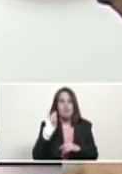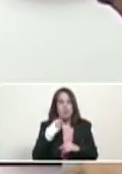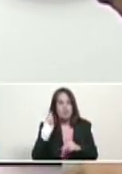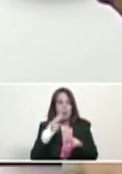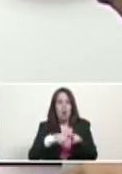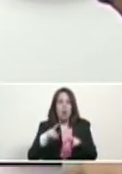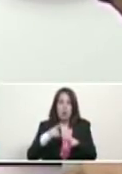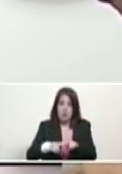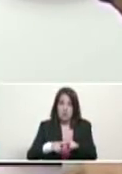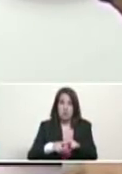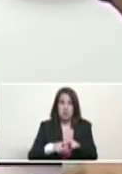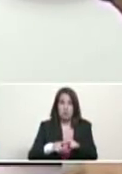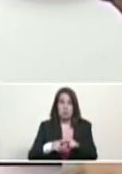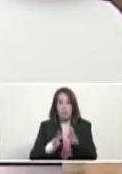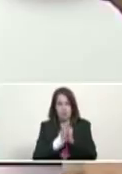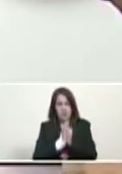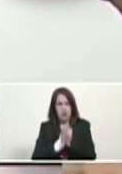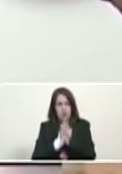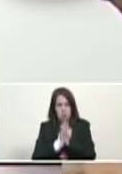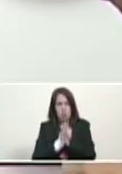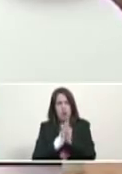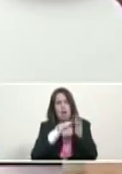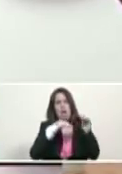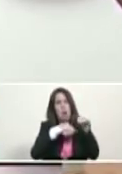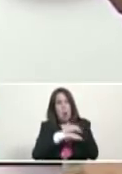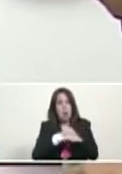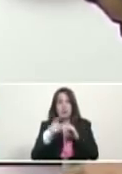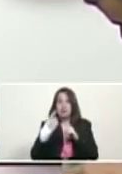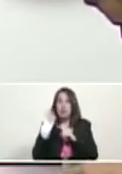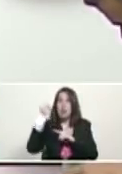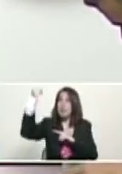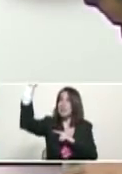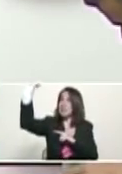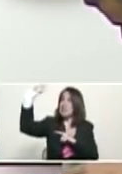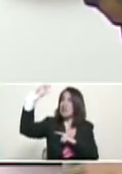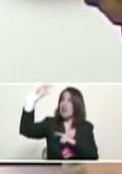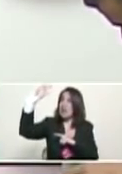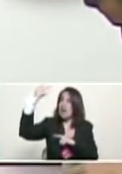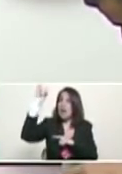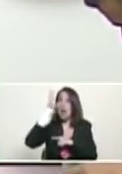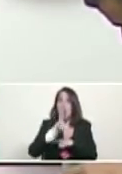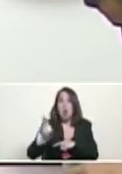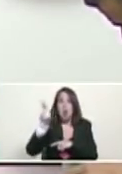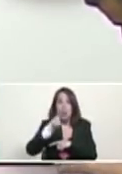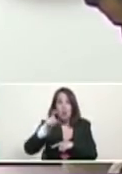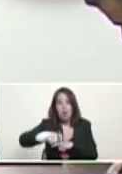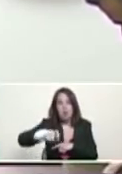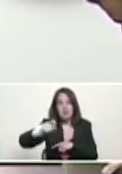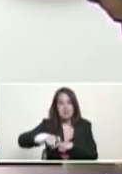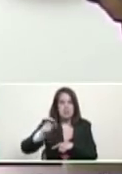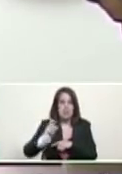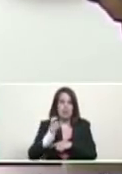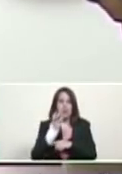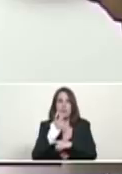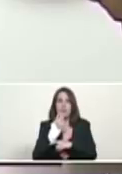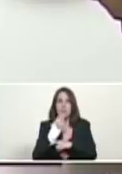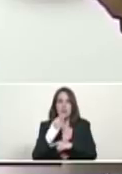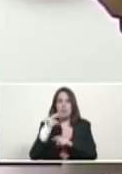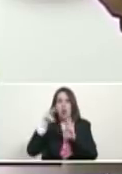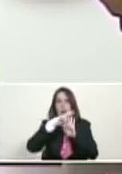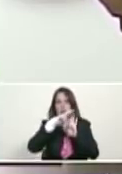las niñas. Tenga aprendido lo que es necesario en la hora pico. Hay recomendaciones,